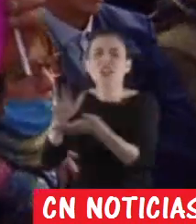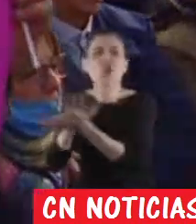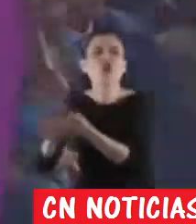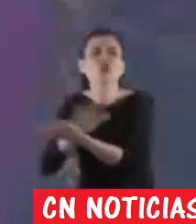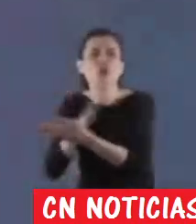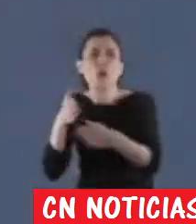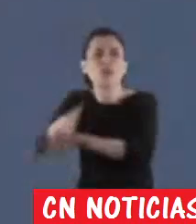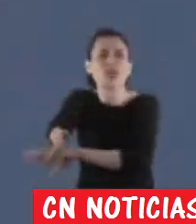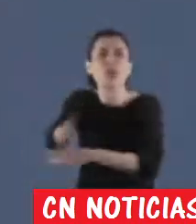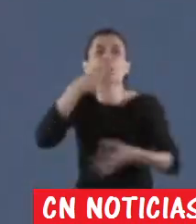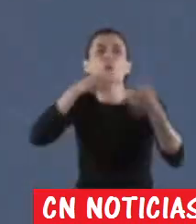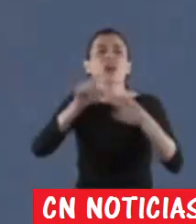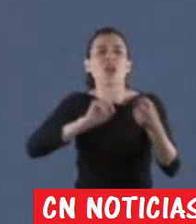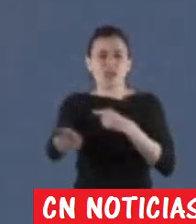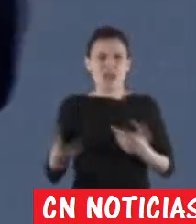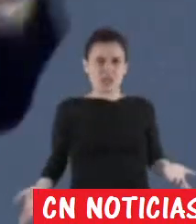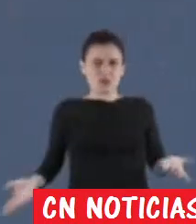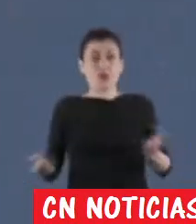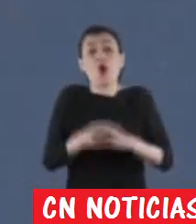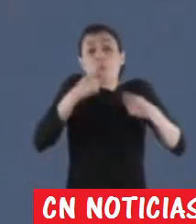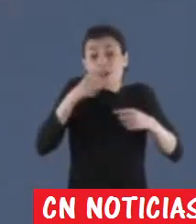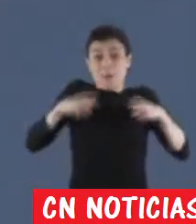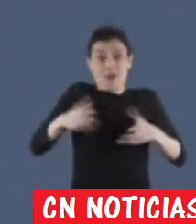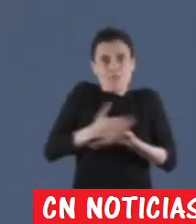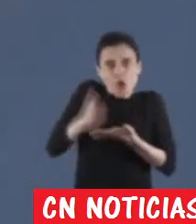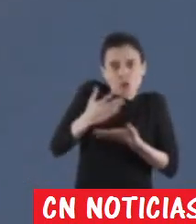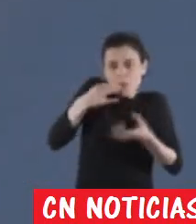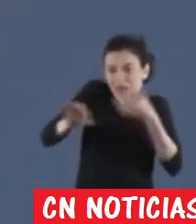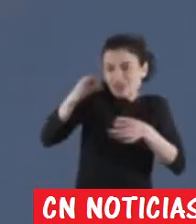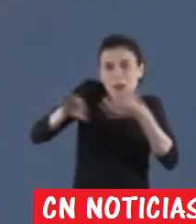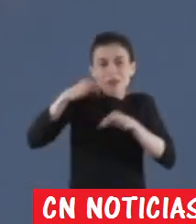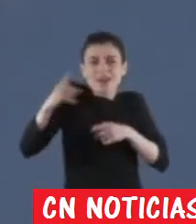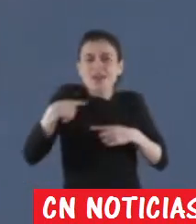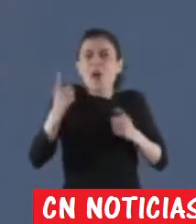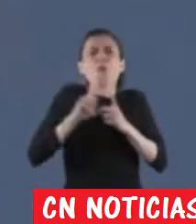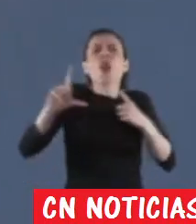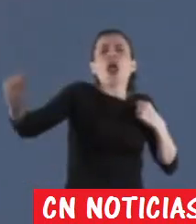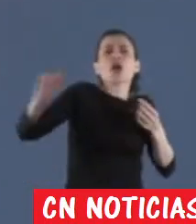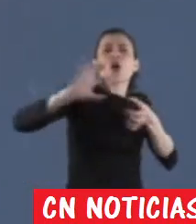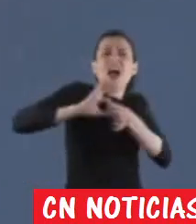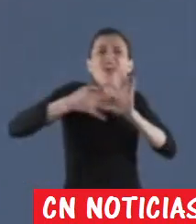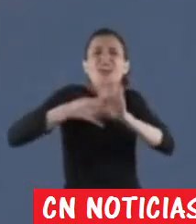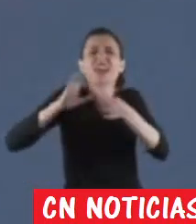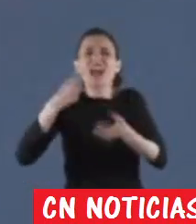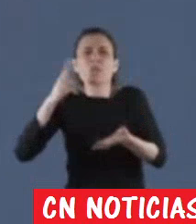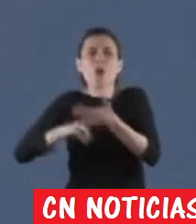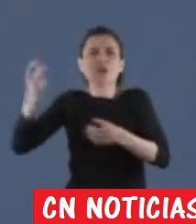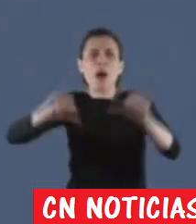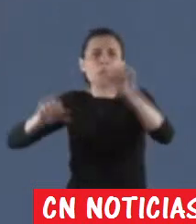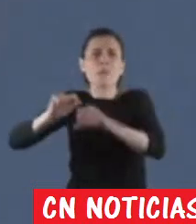a la comercialización, para que entre la producción y la venta la distancia sea mucho más corta y para